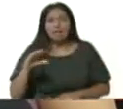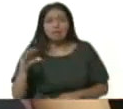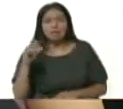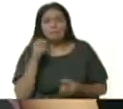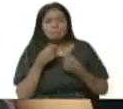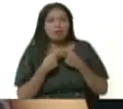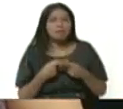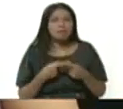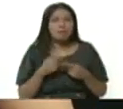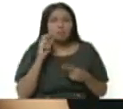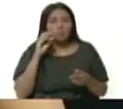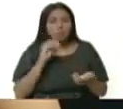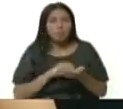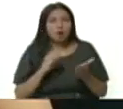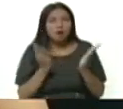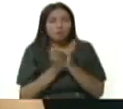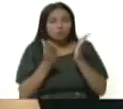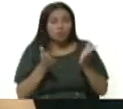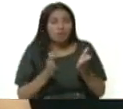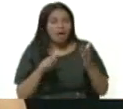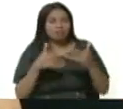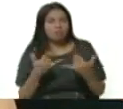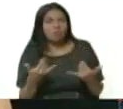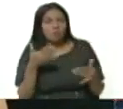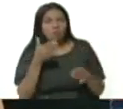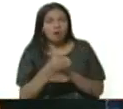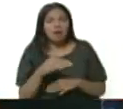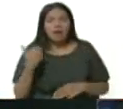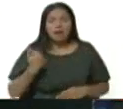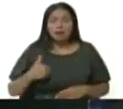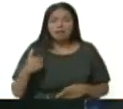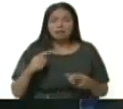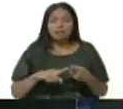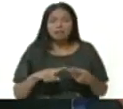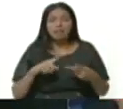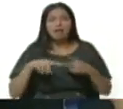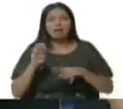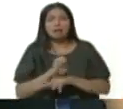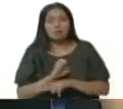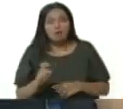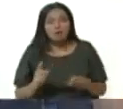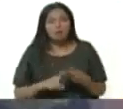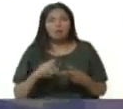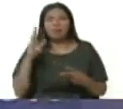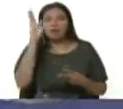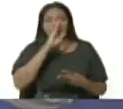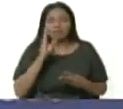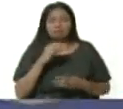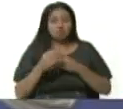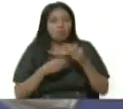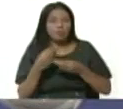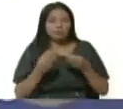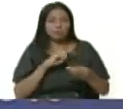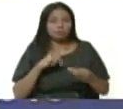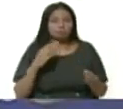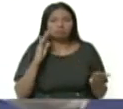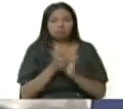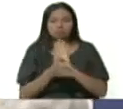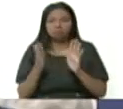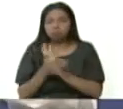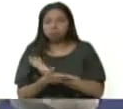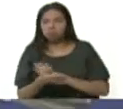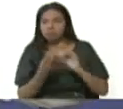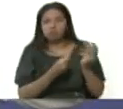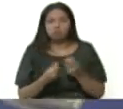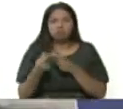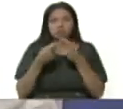perdida. Pónganse a estudiar qué ha pasado en Argentina, en Ecuador, en Brasil, y cómo están destruyendo el aparato